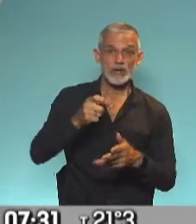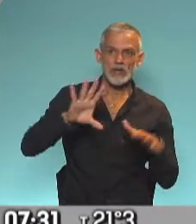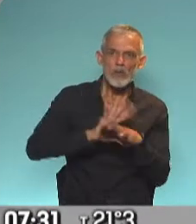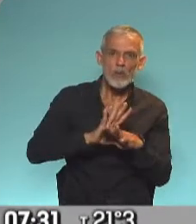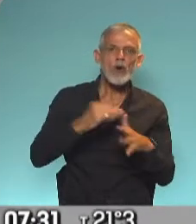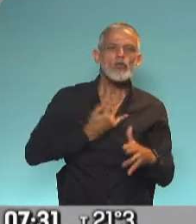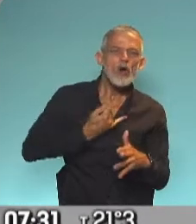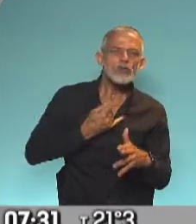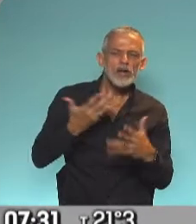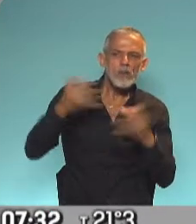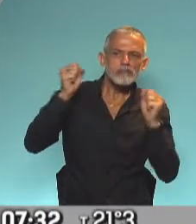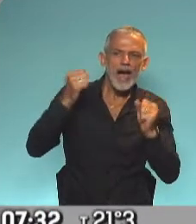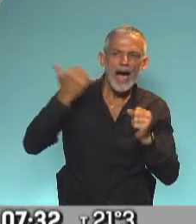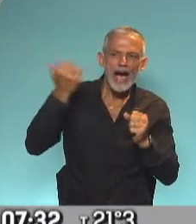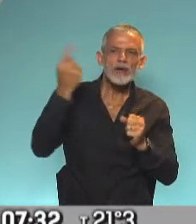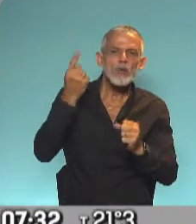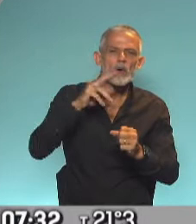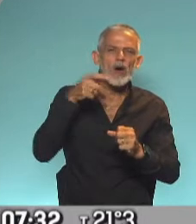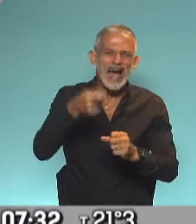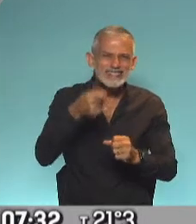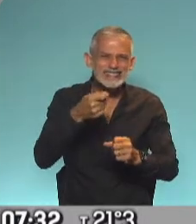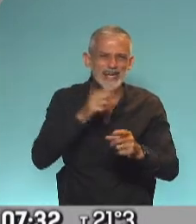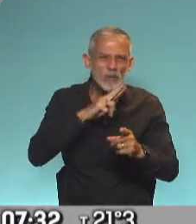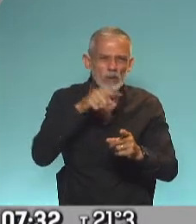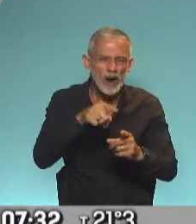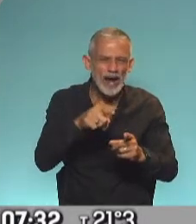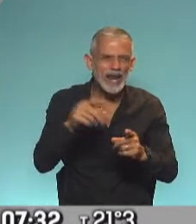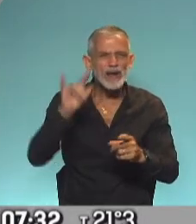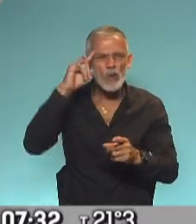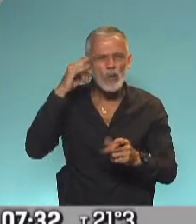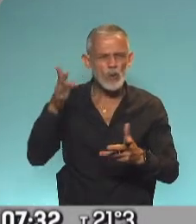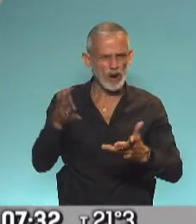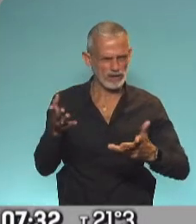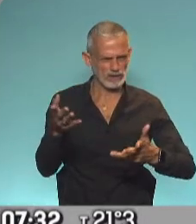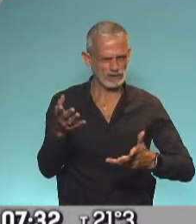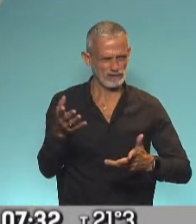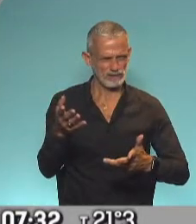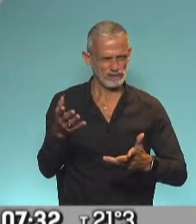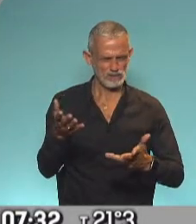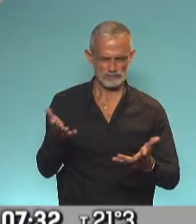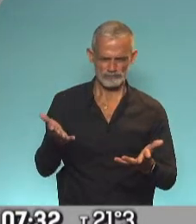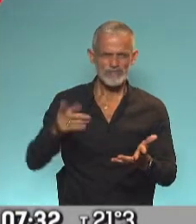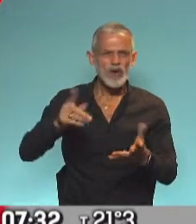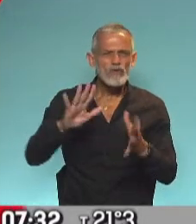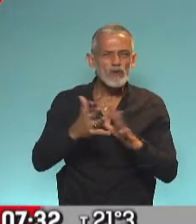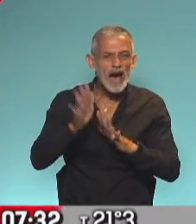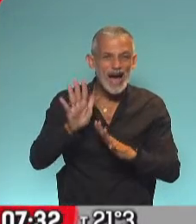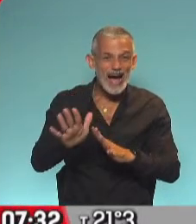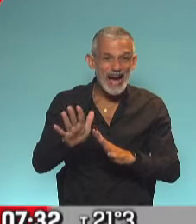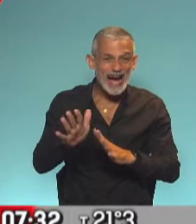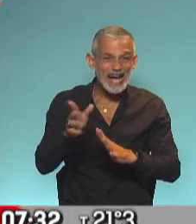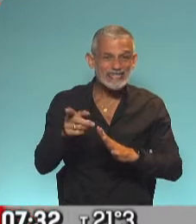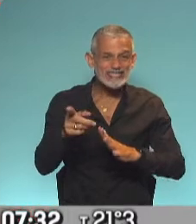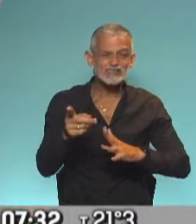¿en dónde se dio un asesinato? Efectivamente. Lo cierto es que esa es una de las formas en las que